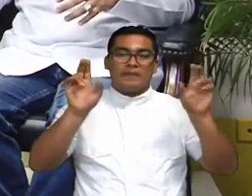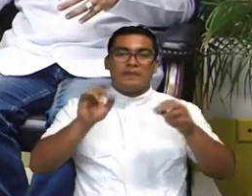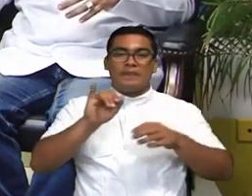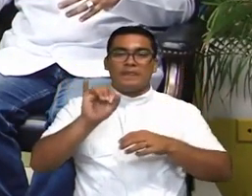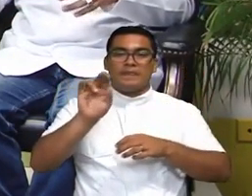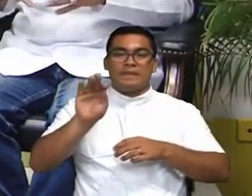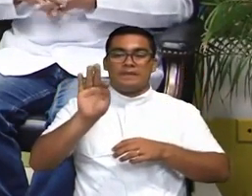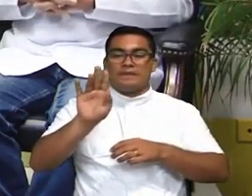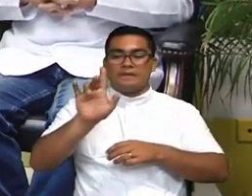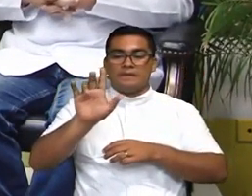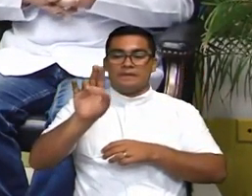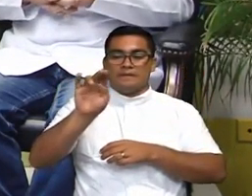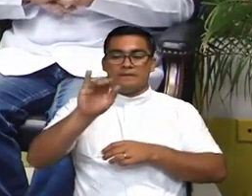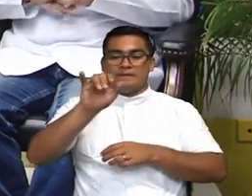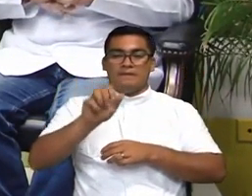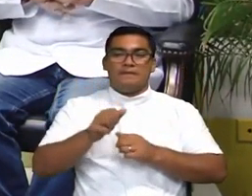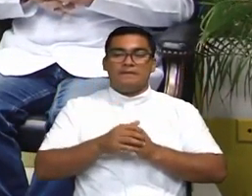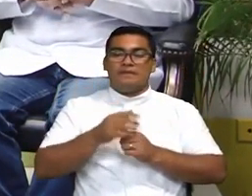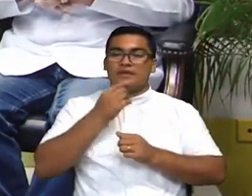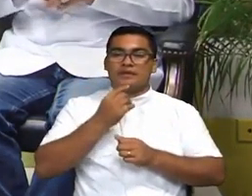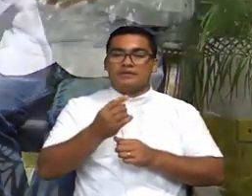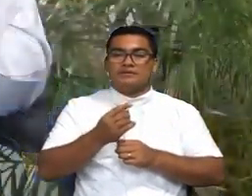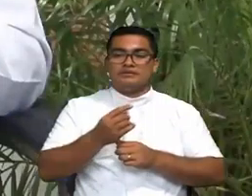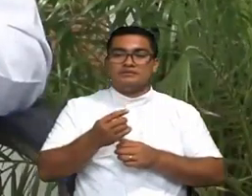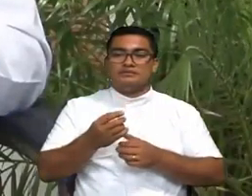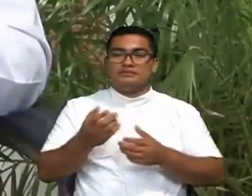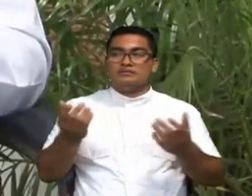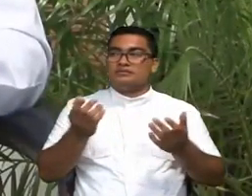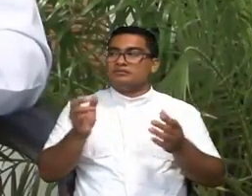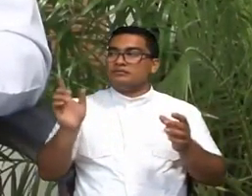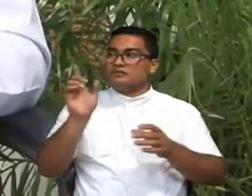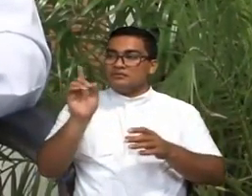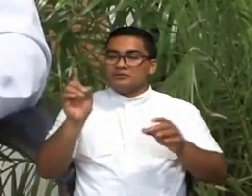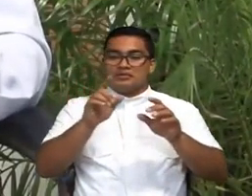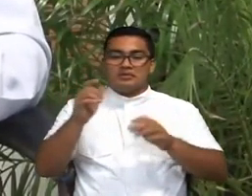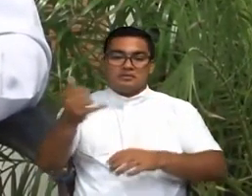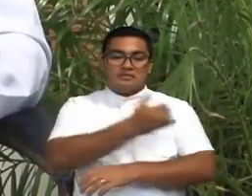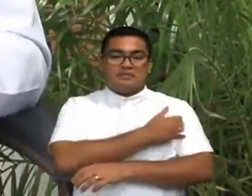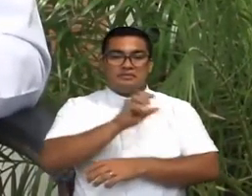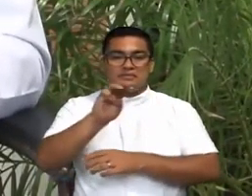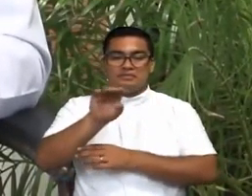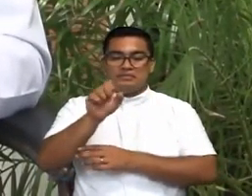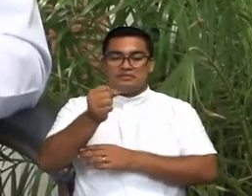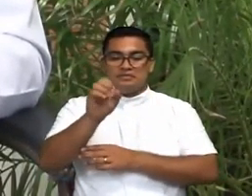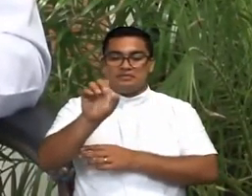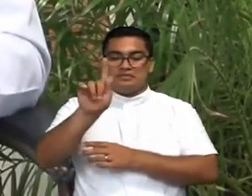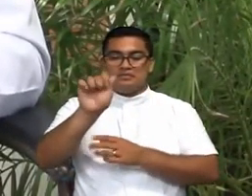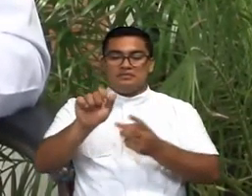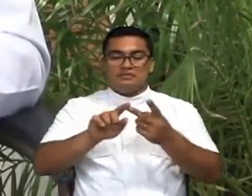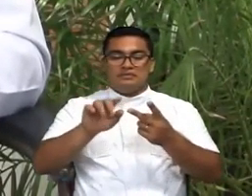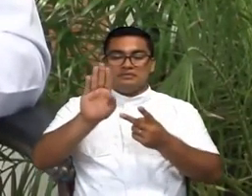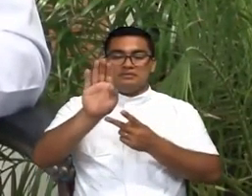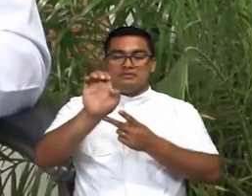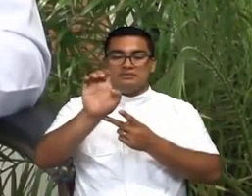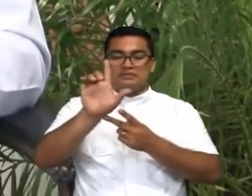influenza, uh-huh, ¿ya? Por ejemplo, la mascota, el Belespay, el Hospital General de Estelí